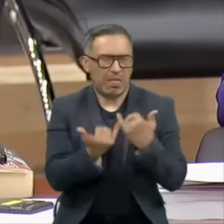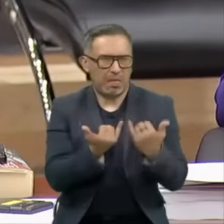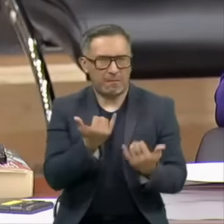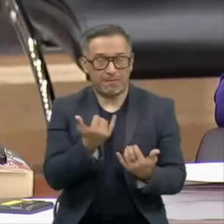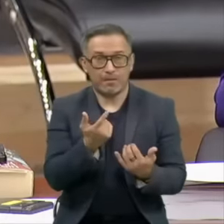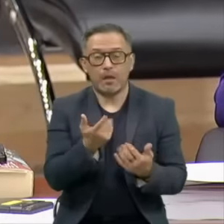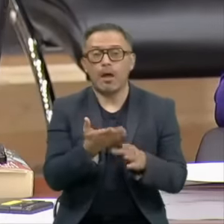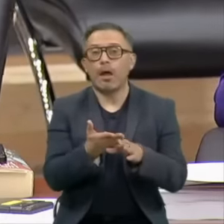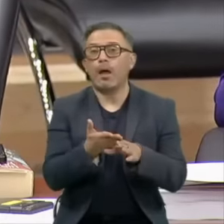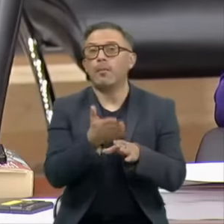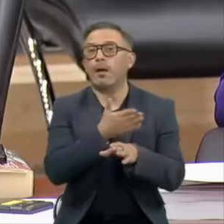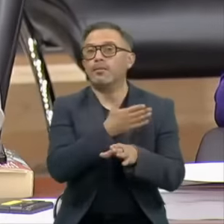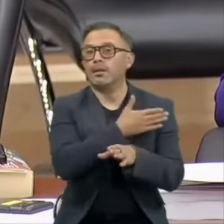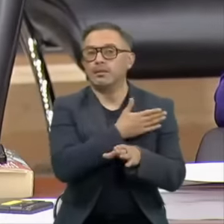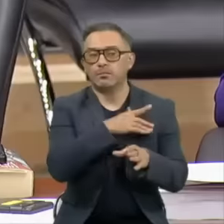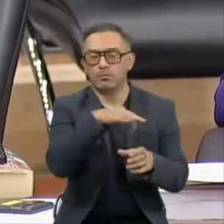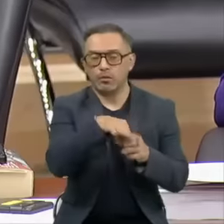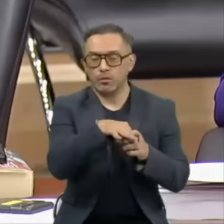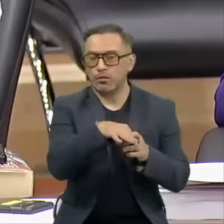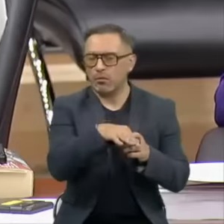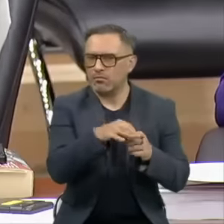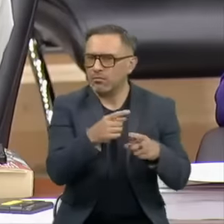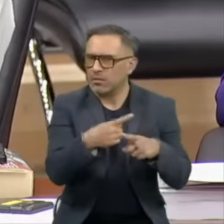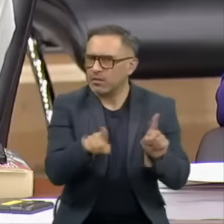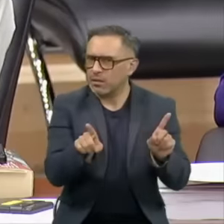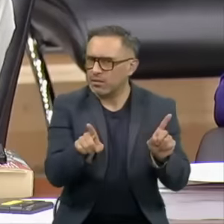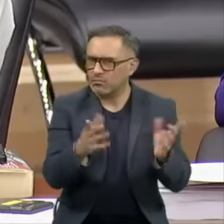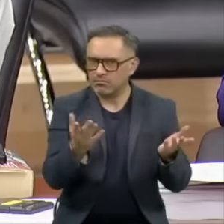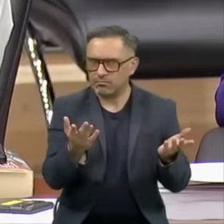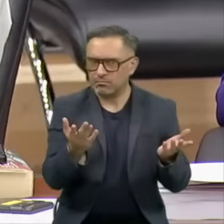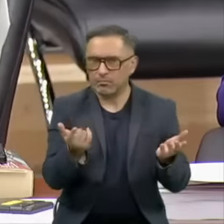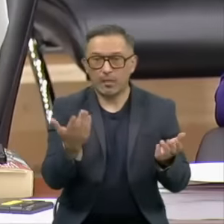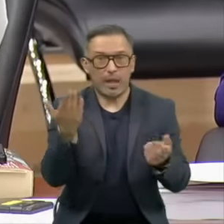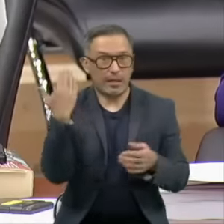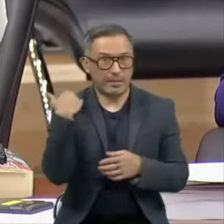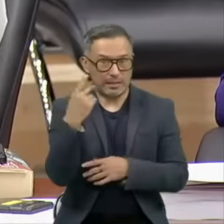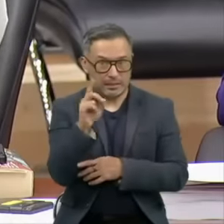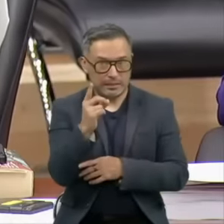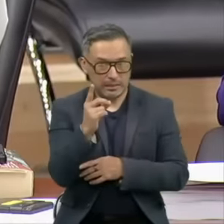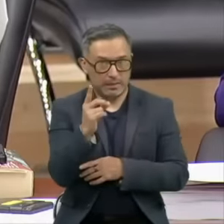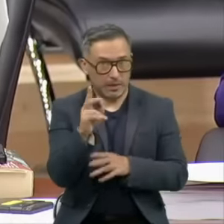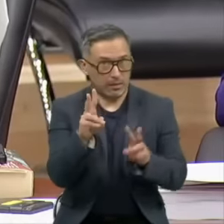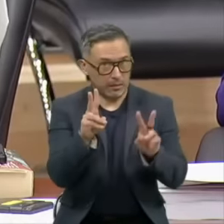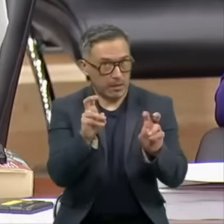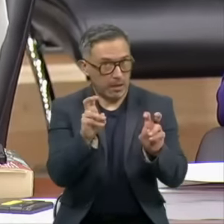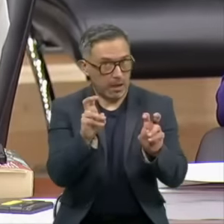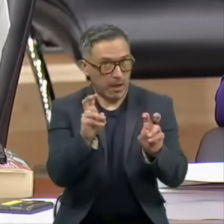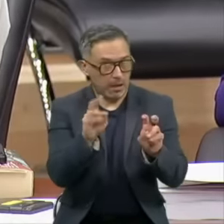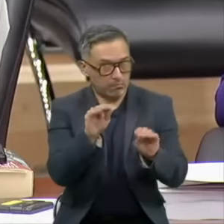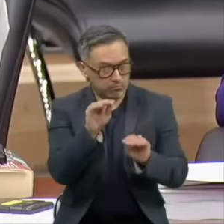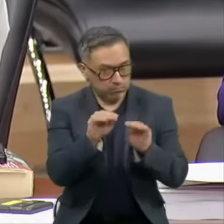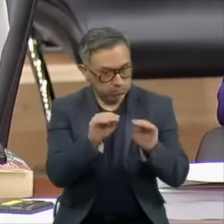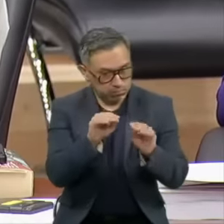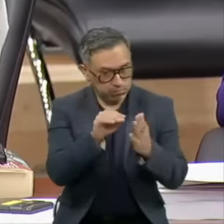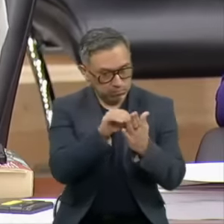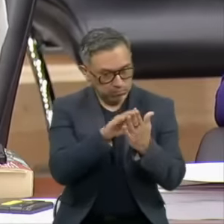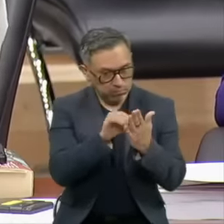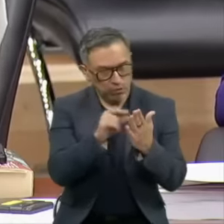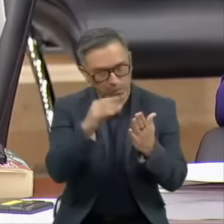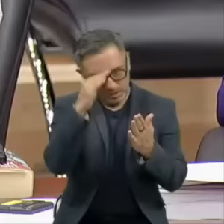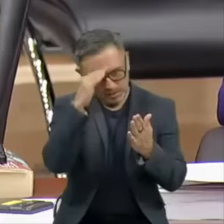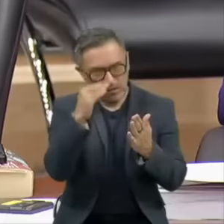anteriores de otra manera y debieron en diciembre, que se discutió este tema, haber previsto un criterio